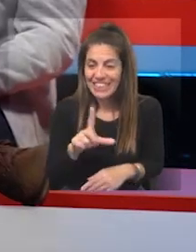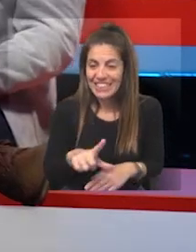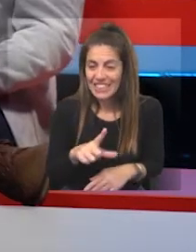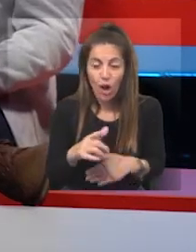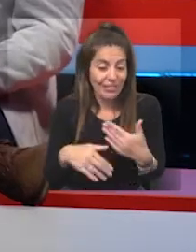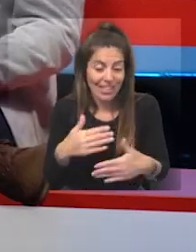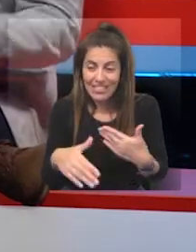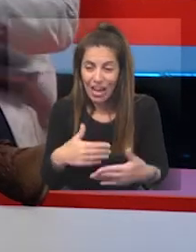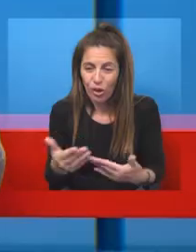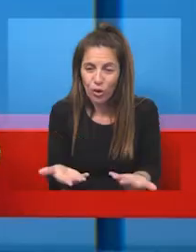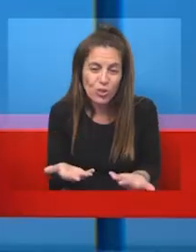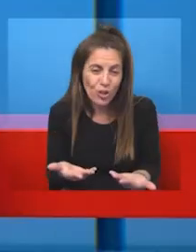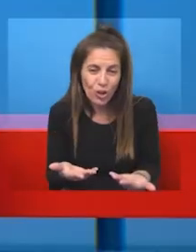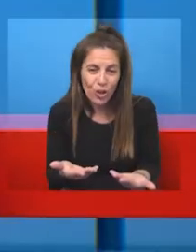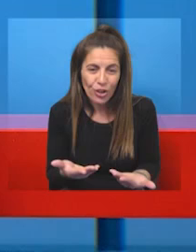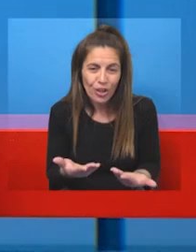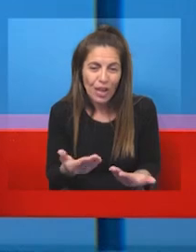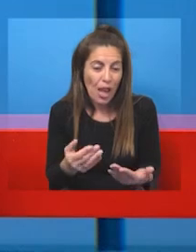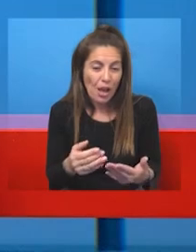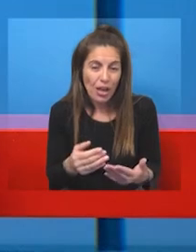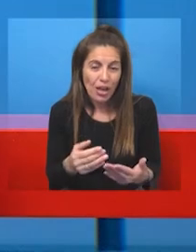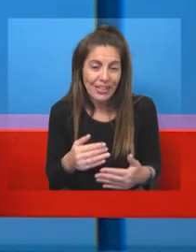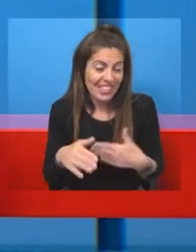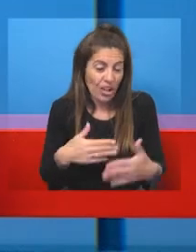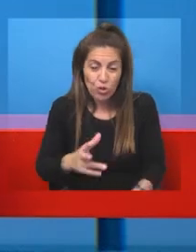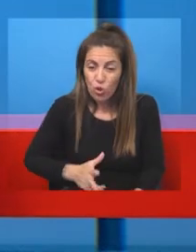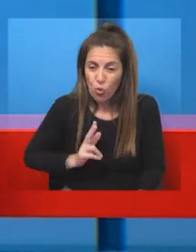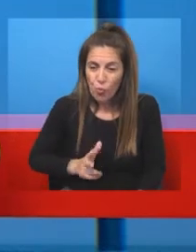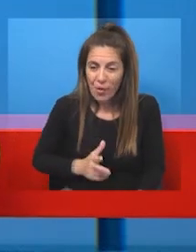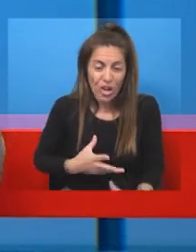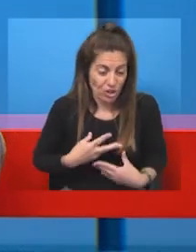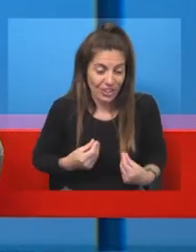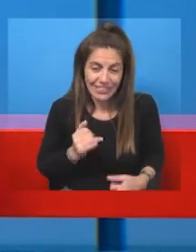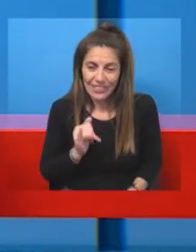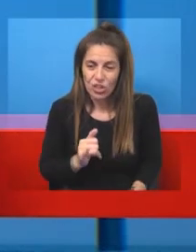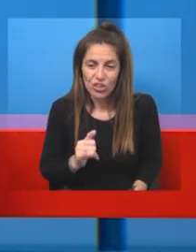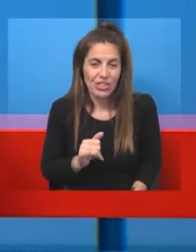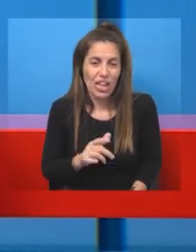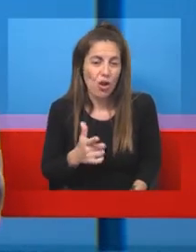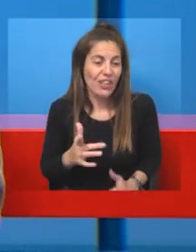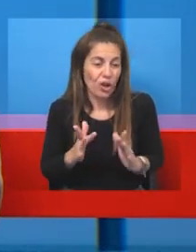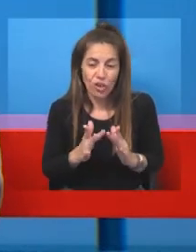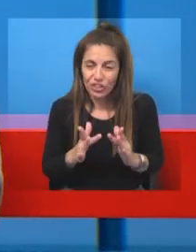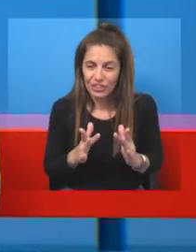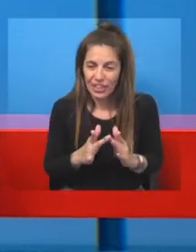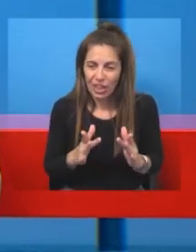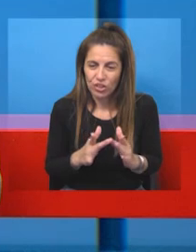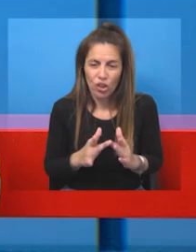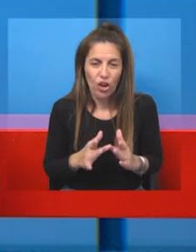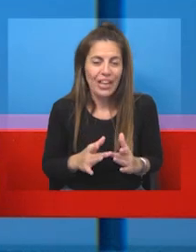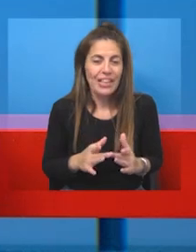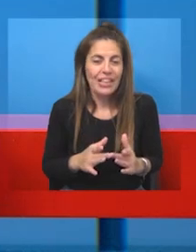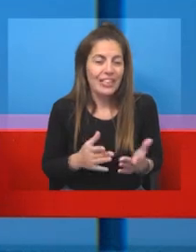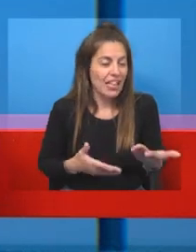digamos de de en pleno desarrollo humano sintieron la ausencia del contacto y de la